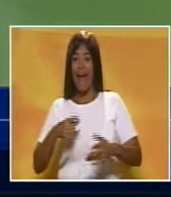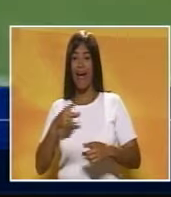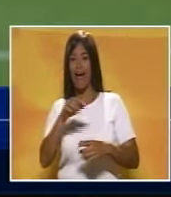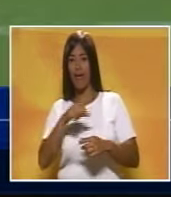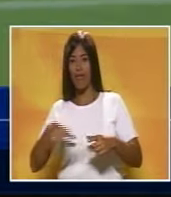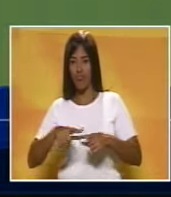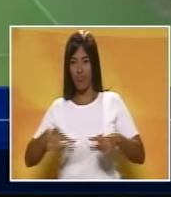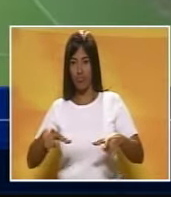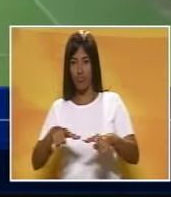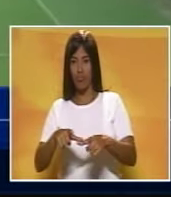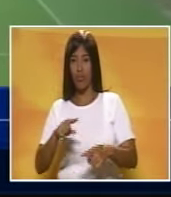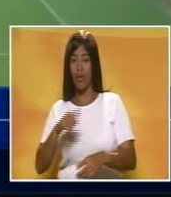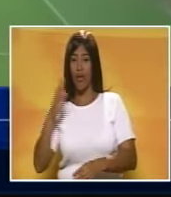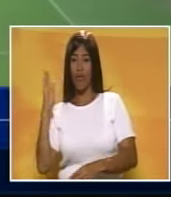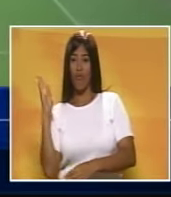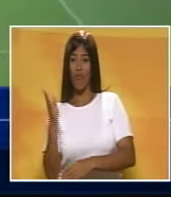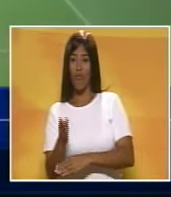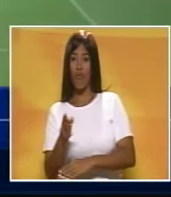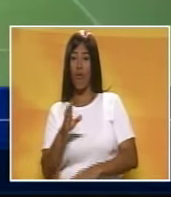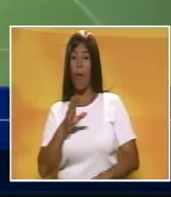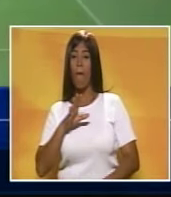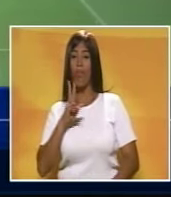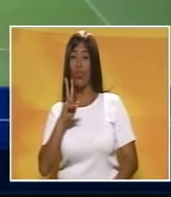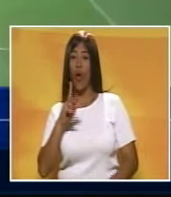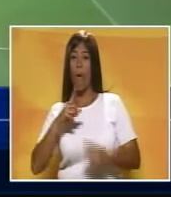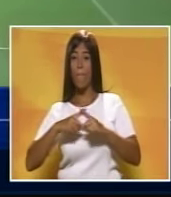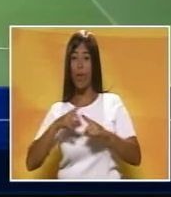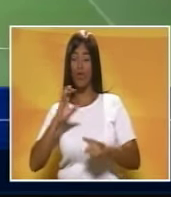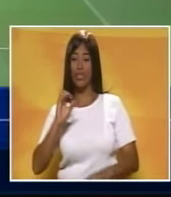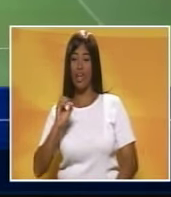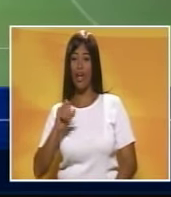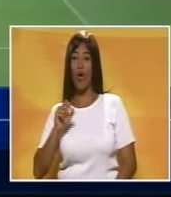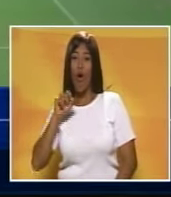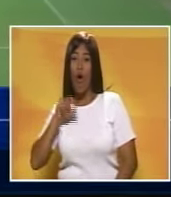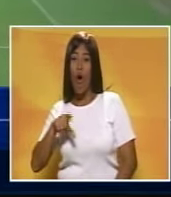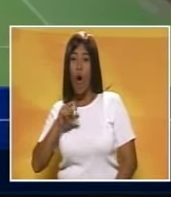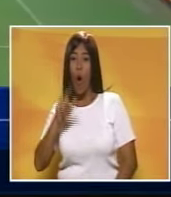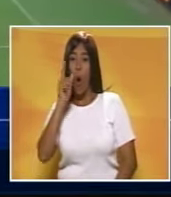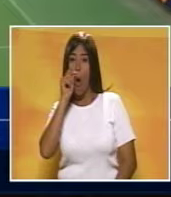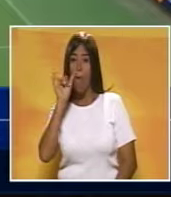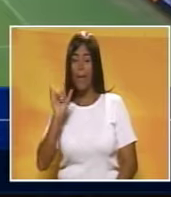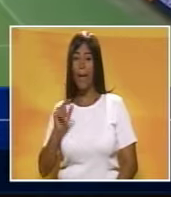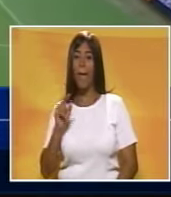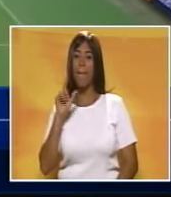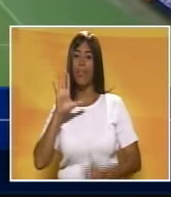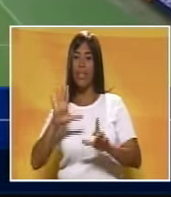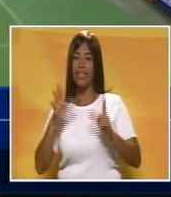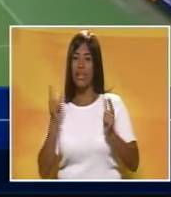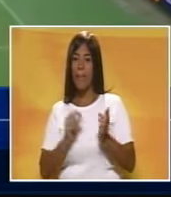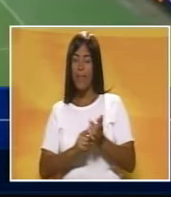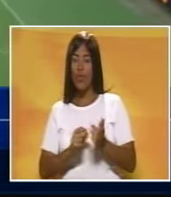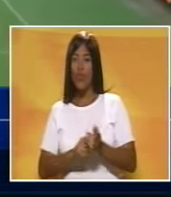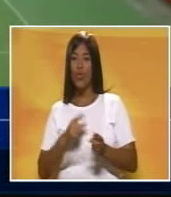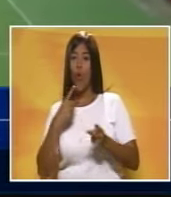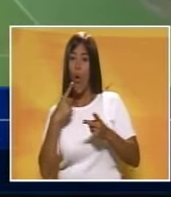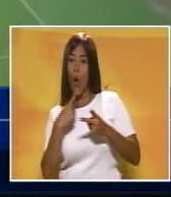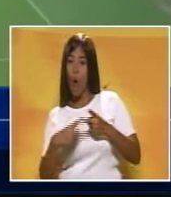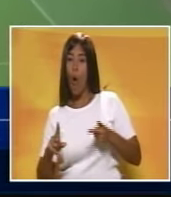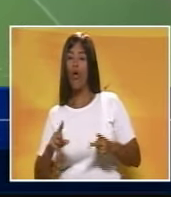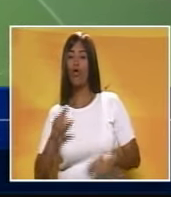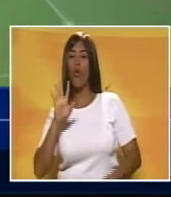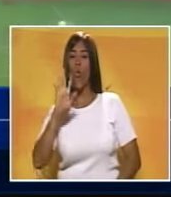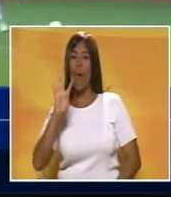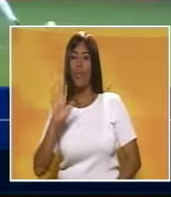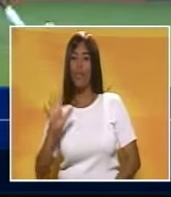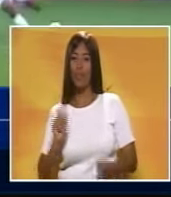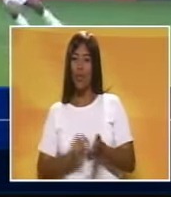Horizonte al Atlético Mineiro 2-0 con goles de Erickson Gallardo al minuto 17 y Guillermo Paiva al minuto 45.